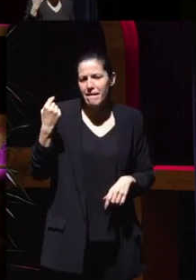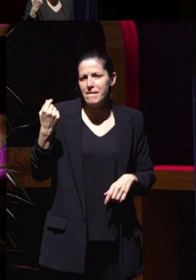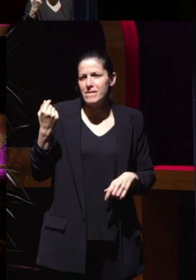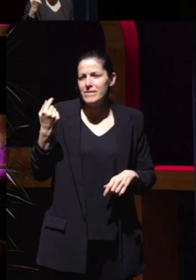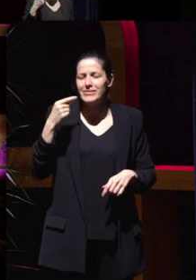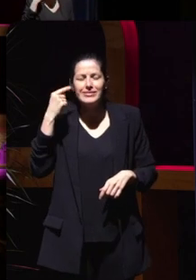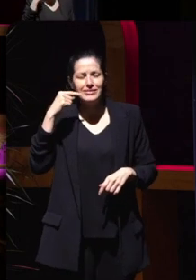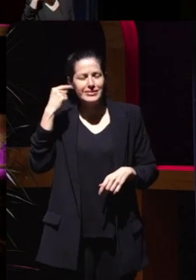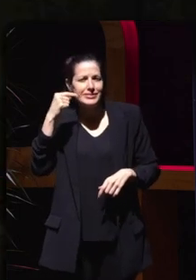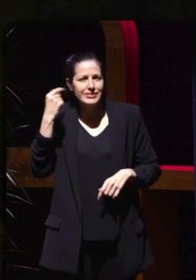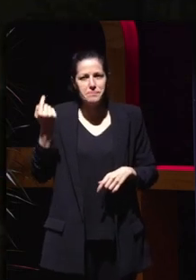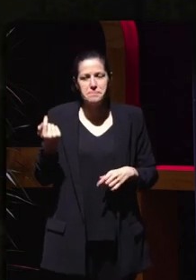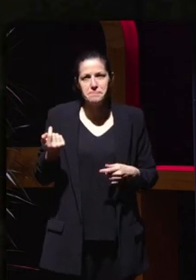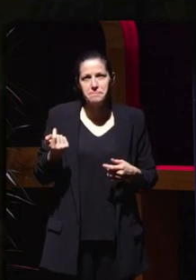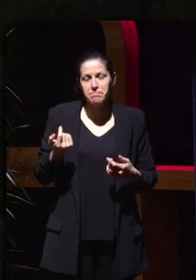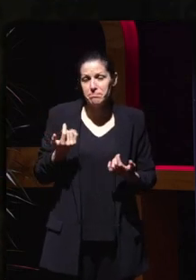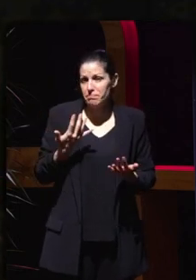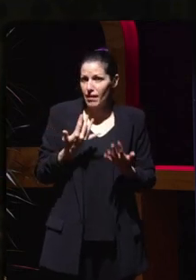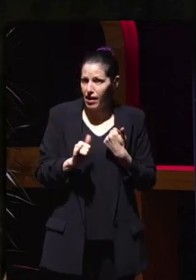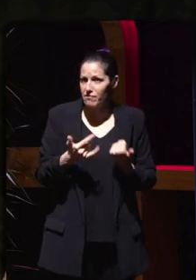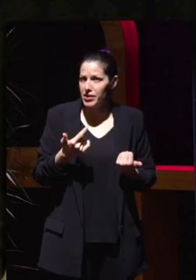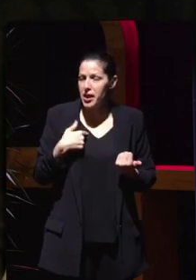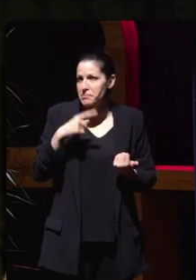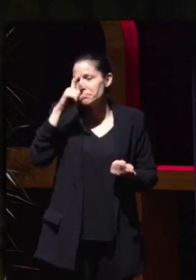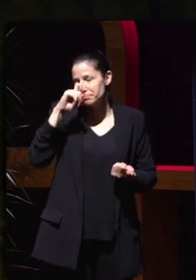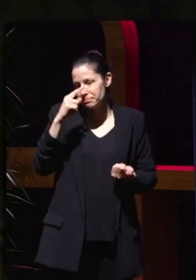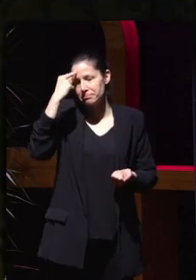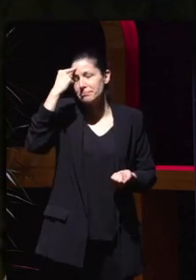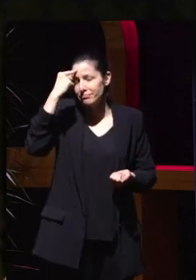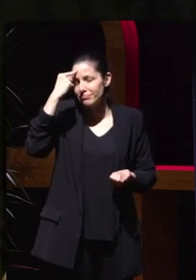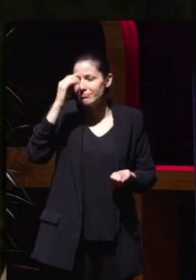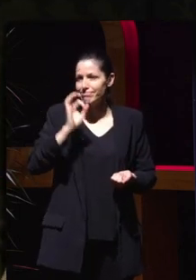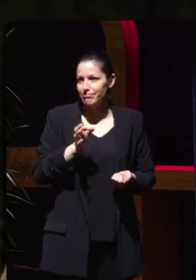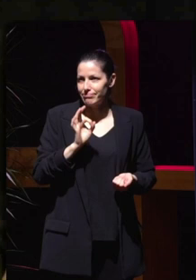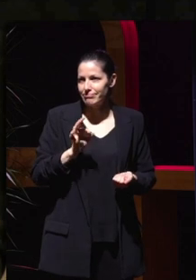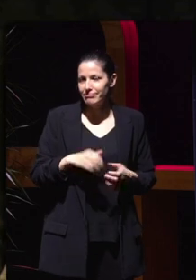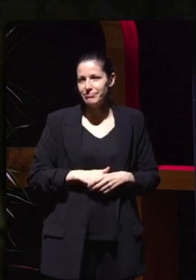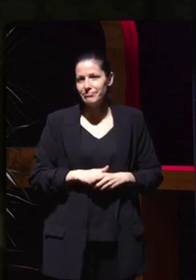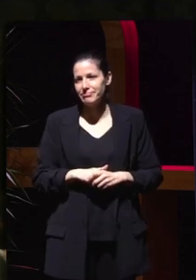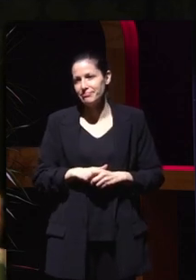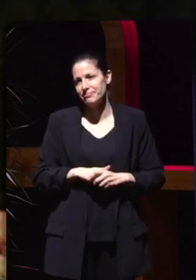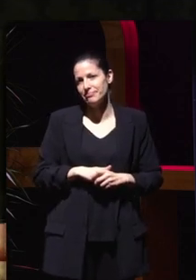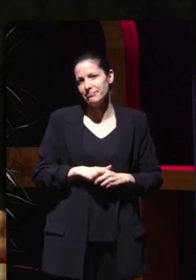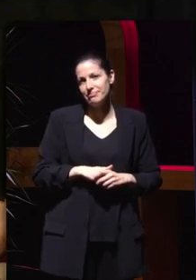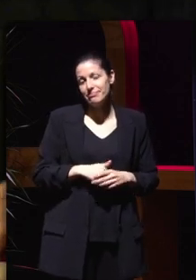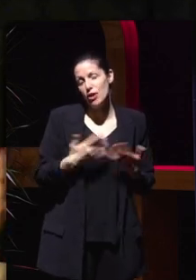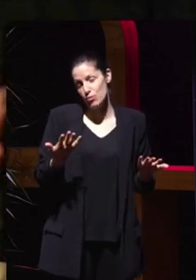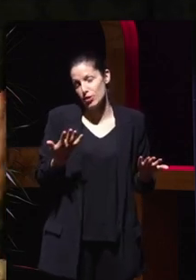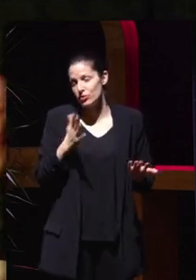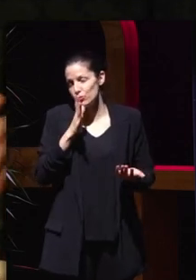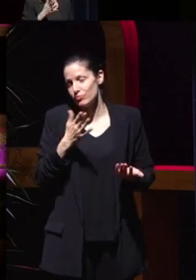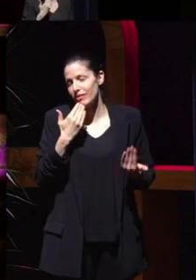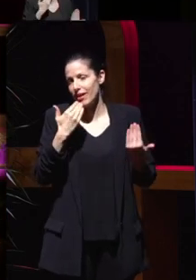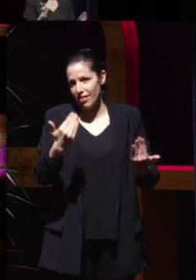y sonriendo Entonces nada que me he recordado ahora mismo esto el concepto geisham Así que nada Gracias